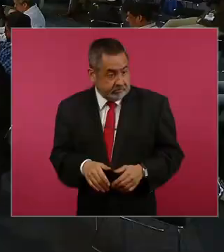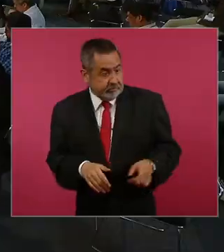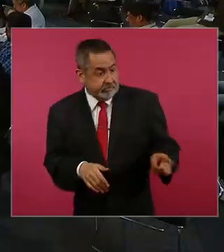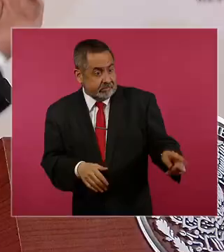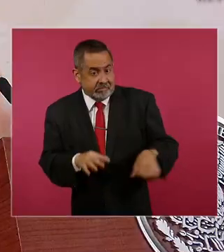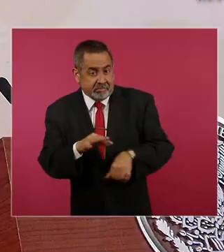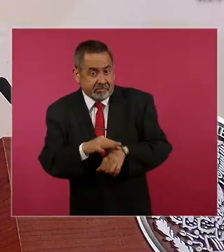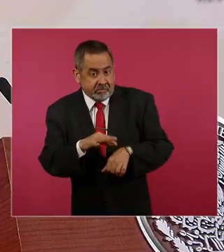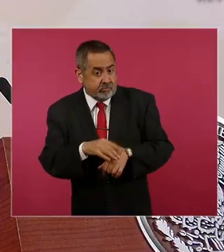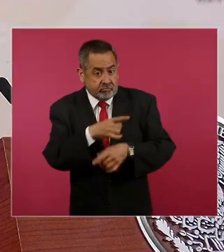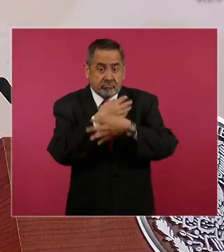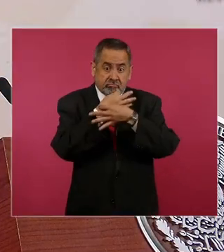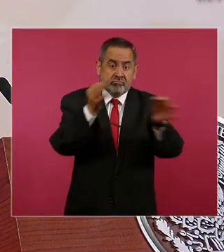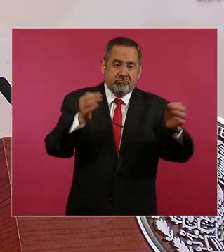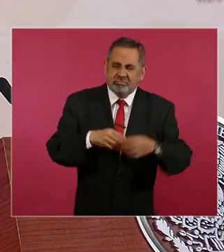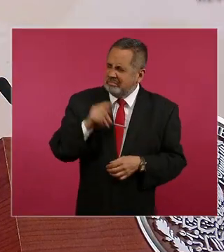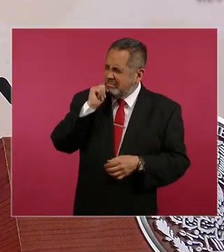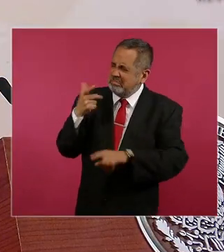públicamente